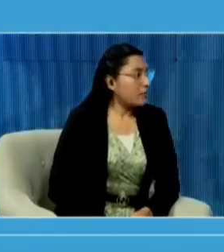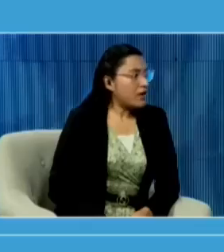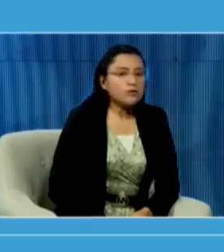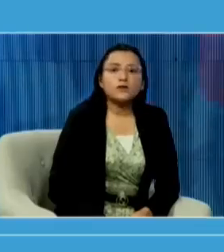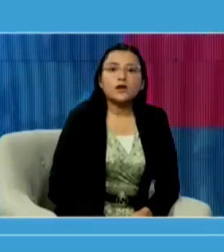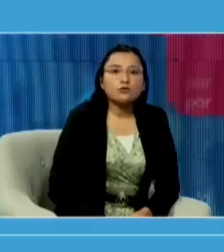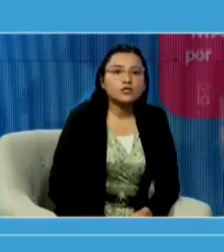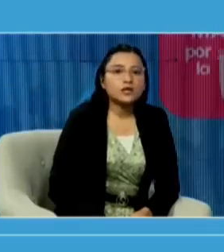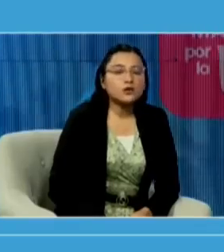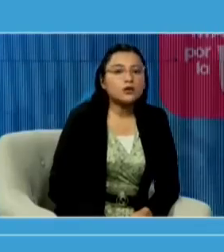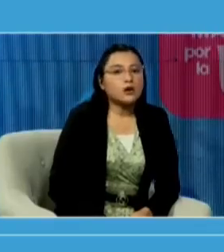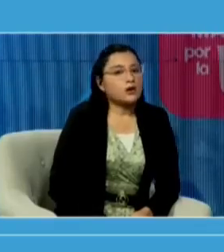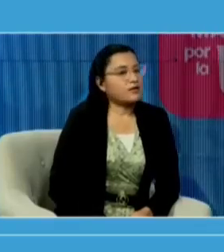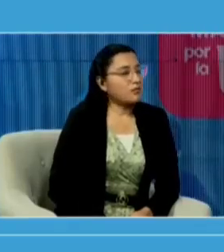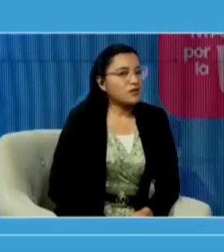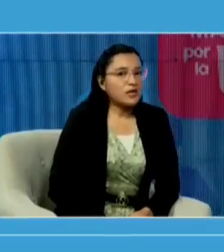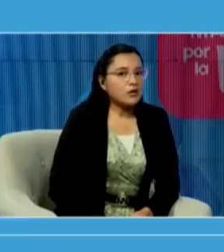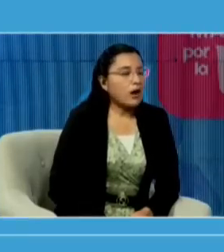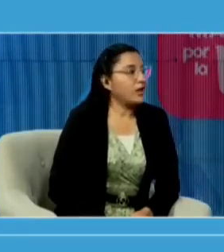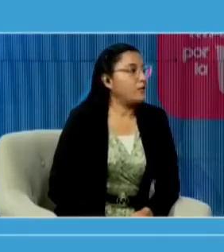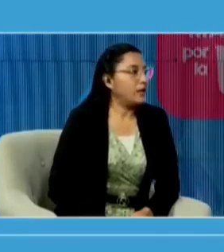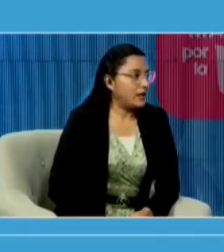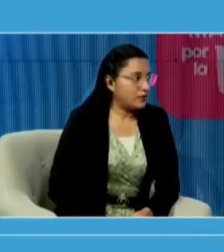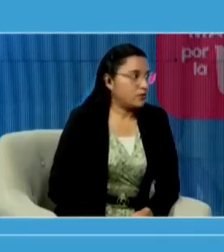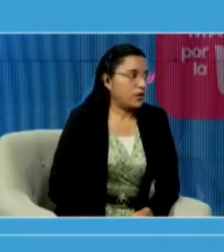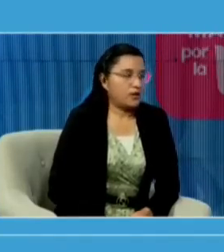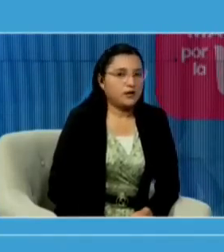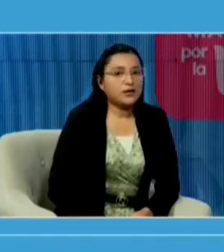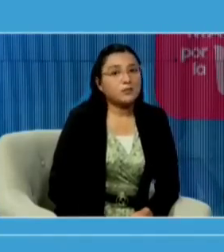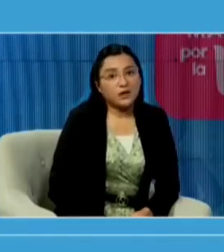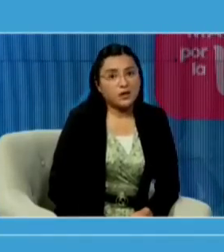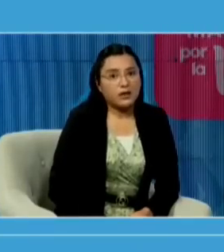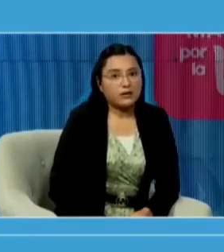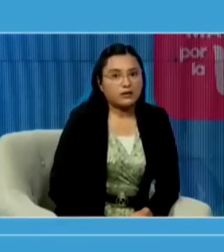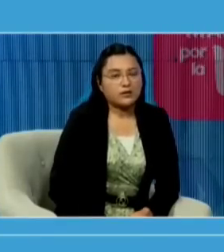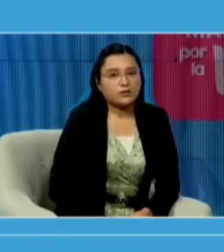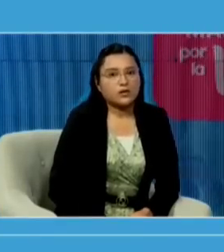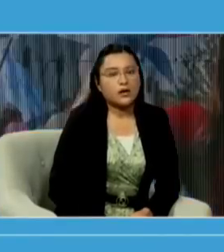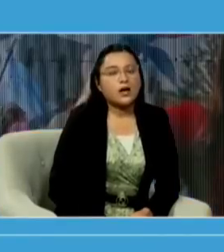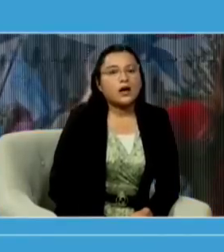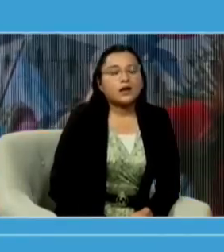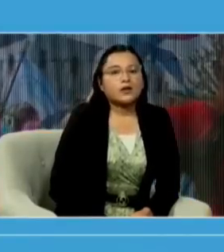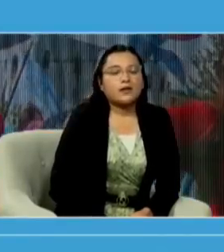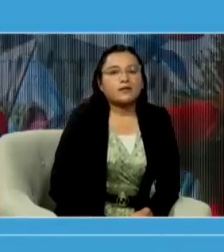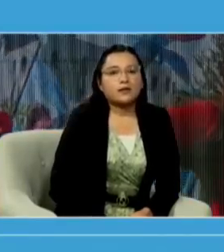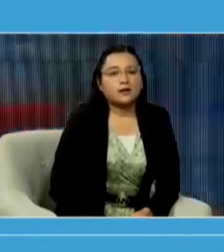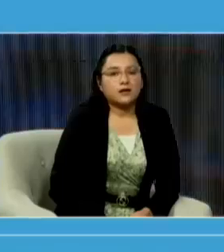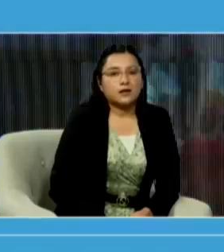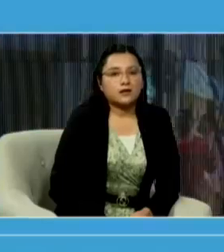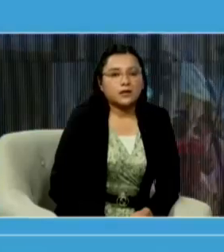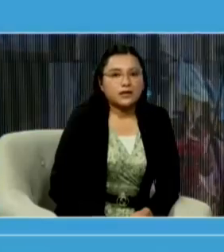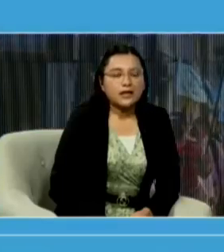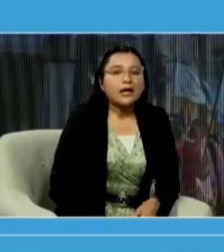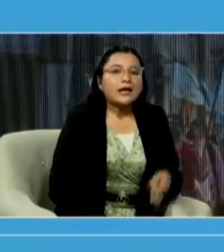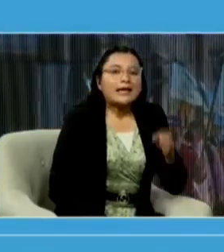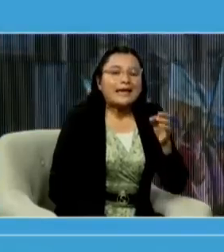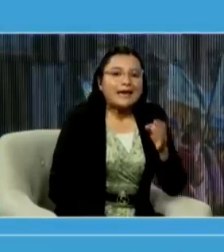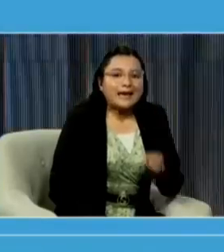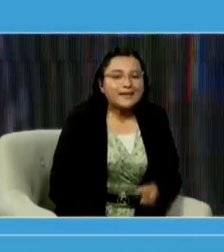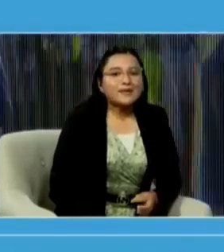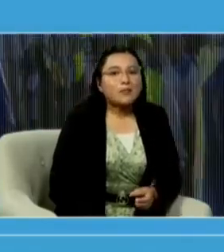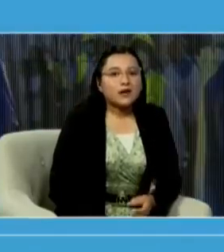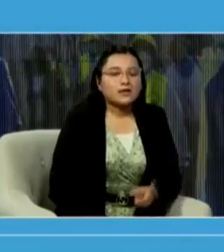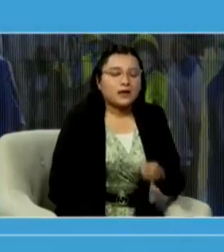que están viendo, están escuchando, estamos saliendo a nivel nacional y también a nivel internacional a través de la señal de Betel,